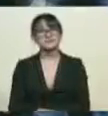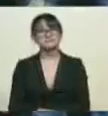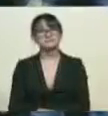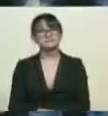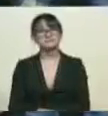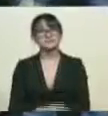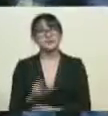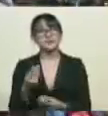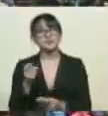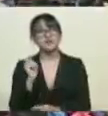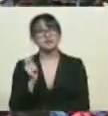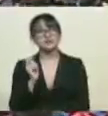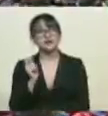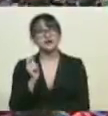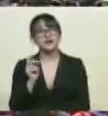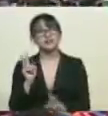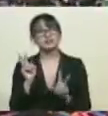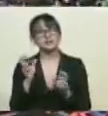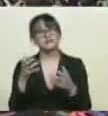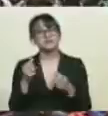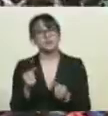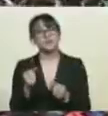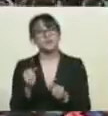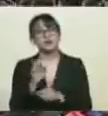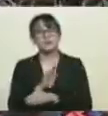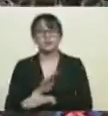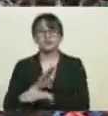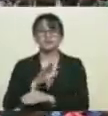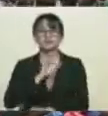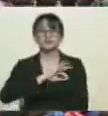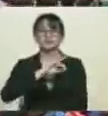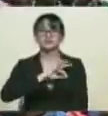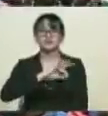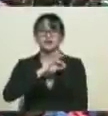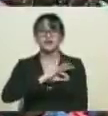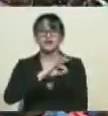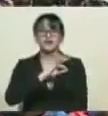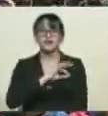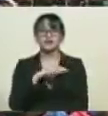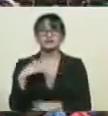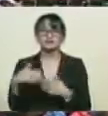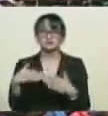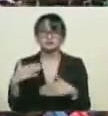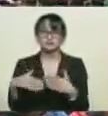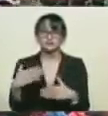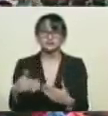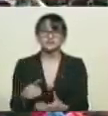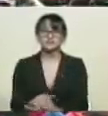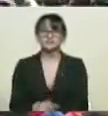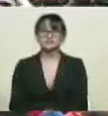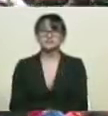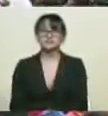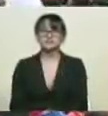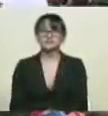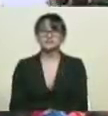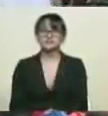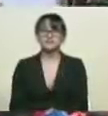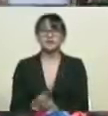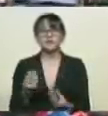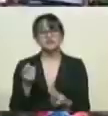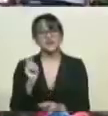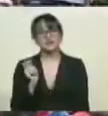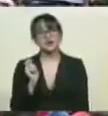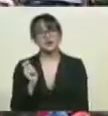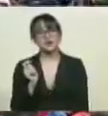Muchas tareas en el campo de la seguridad y la protección social que vamos llevando adelante. Muchas tareas